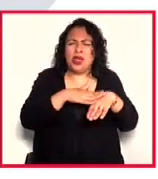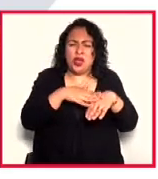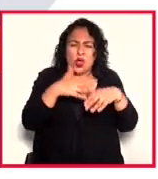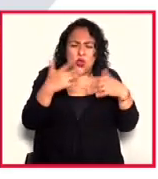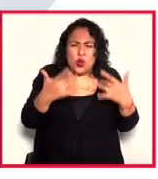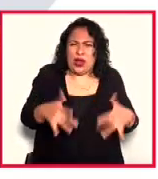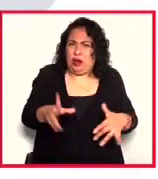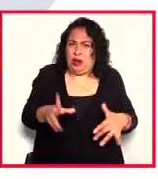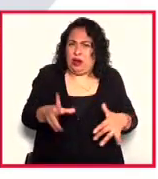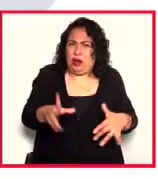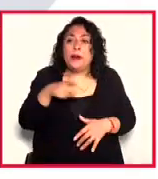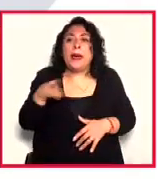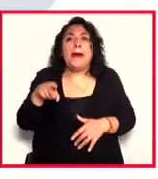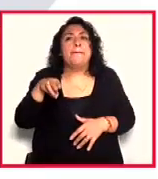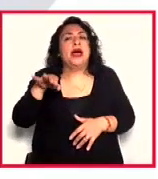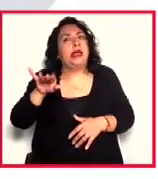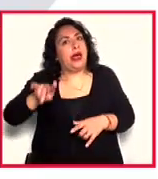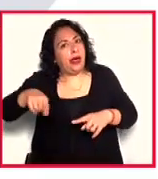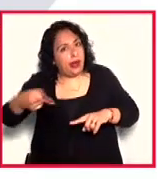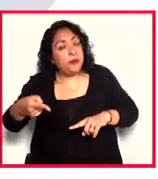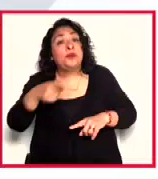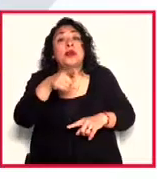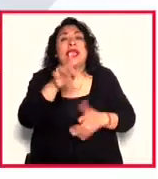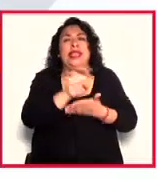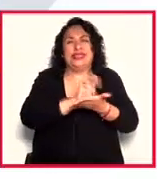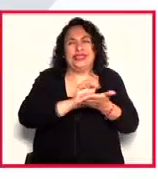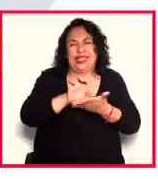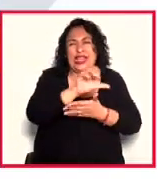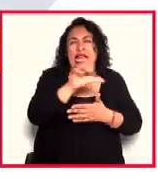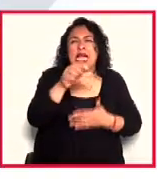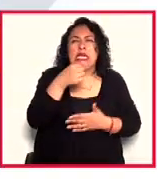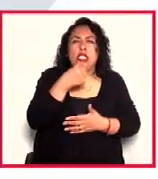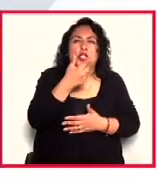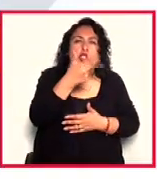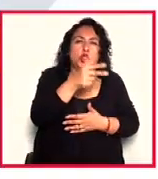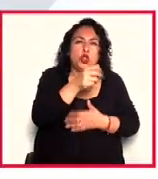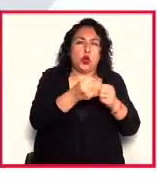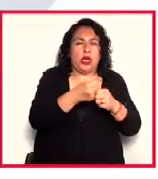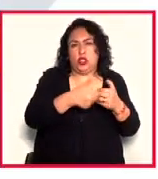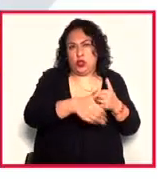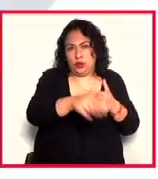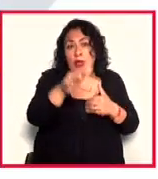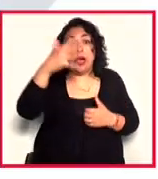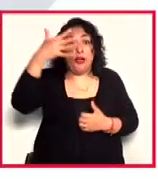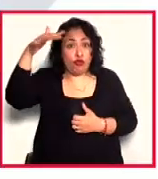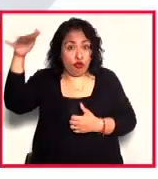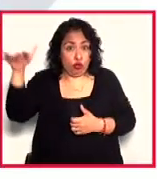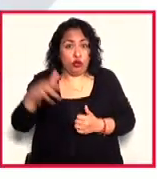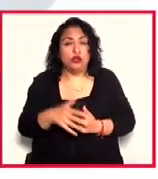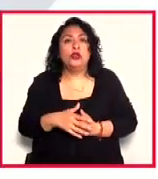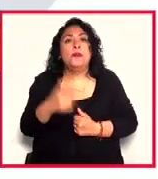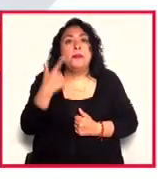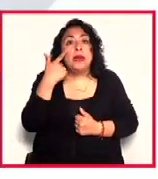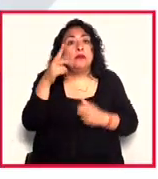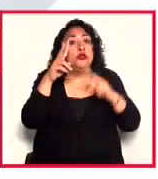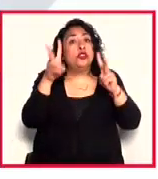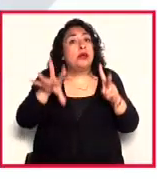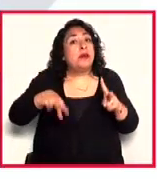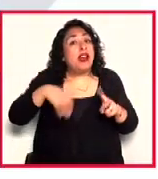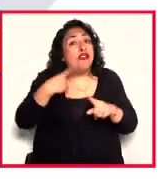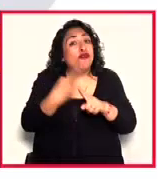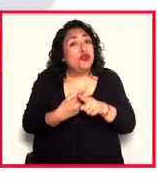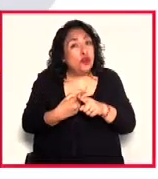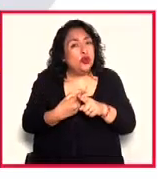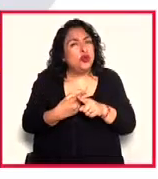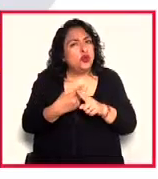caso de María es esto. La puesta en escena dirigida a niños de 8 años en adelante y adultos expone el tema del abuso de una forma